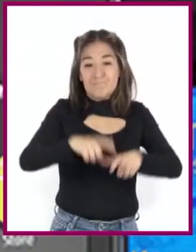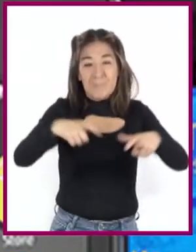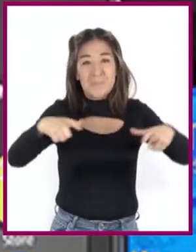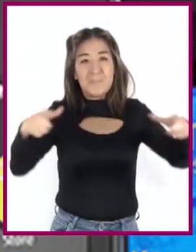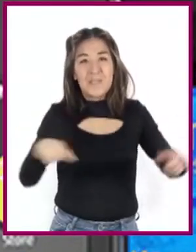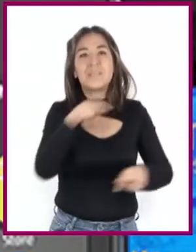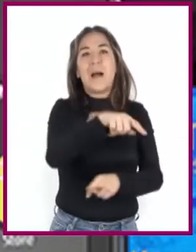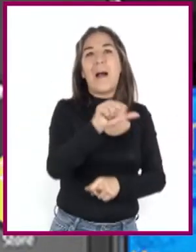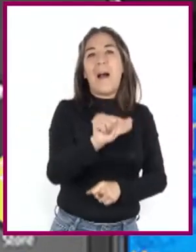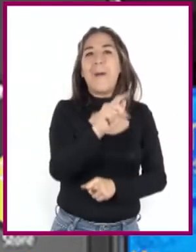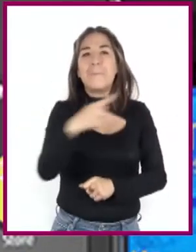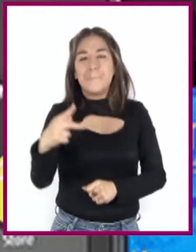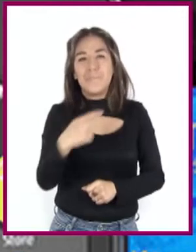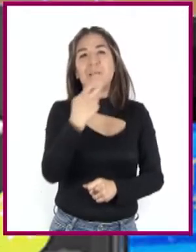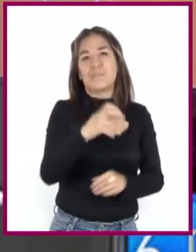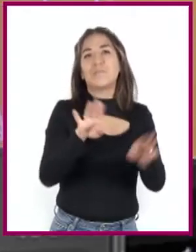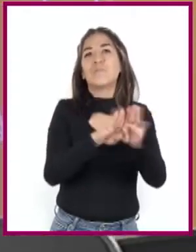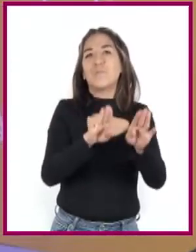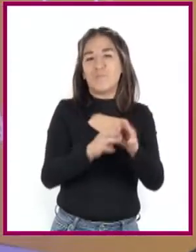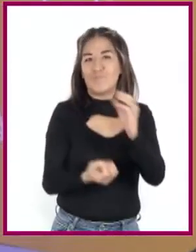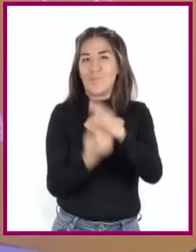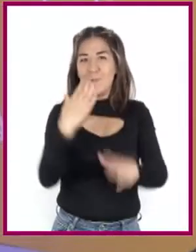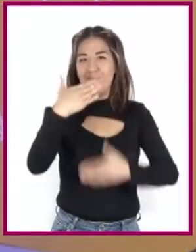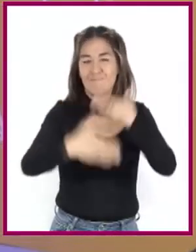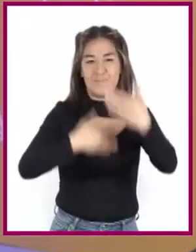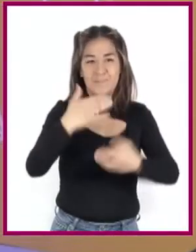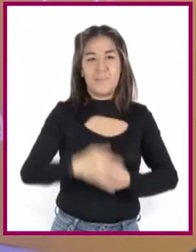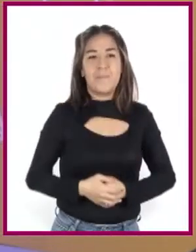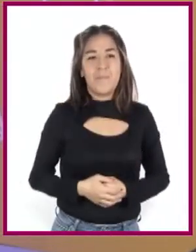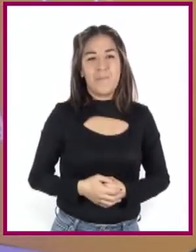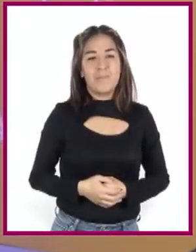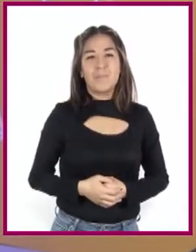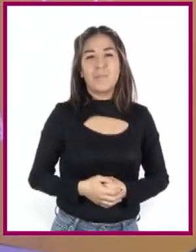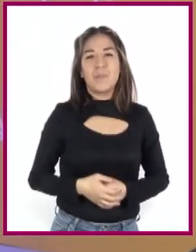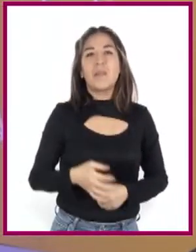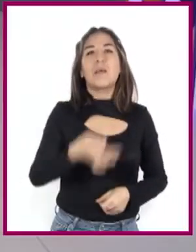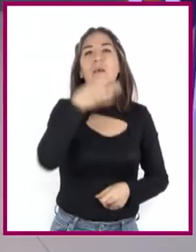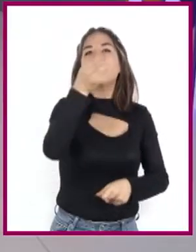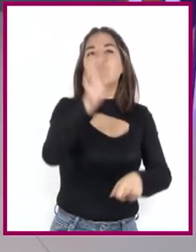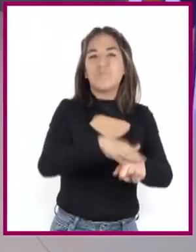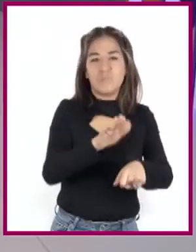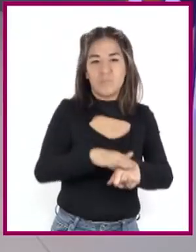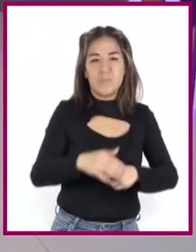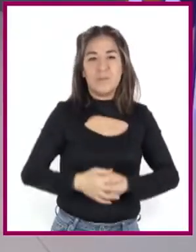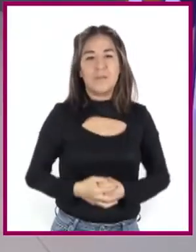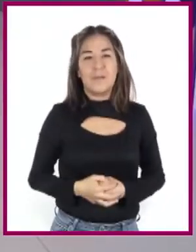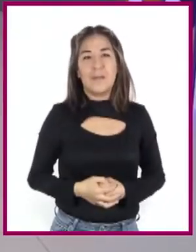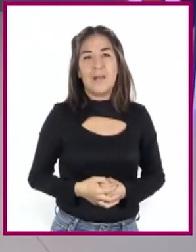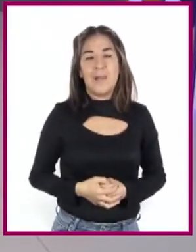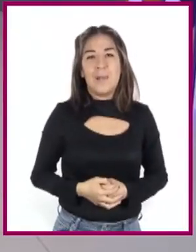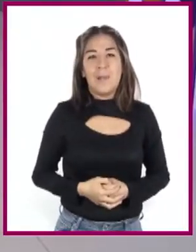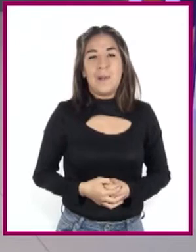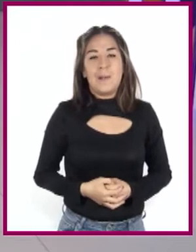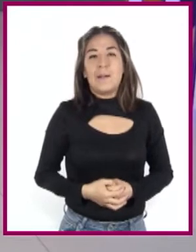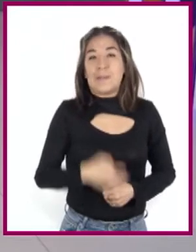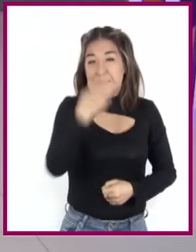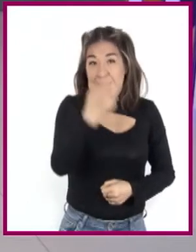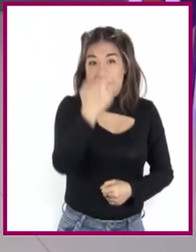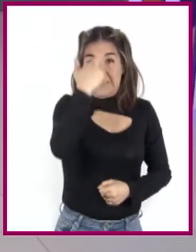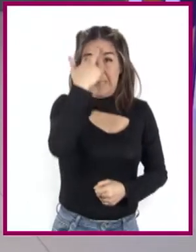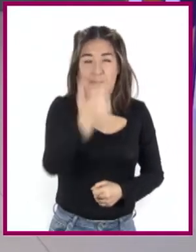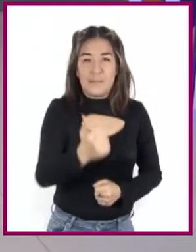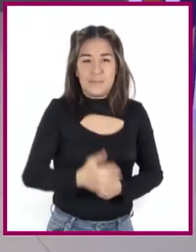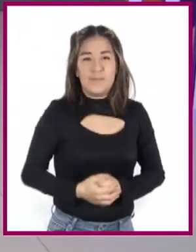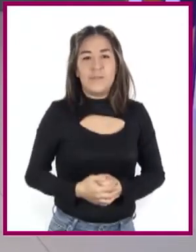las aplicaciones de banda ancha, tales como transmisión multimedia. En consecuencia, la